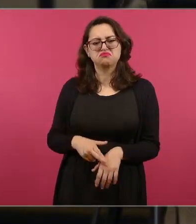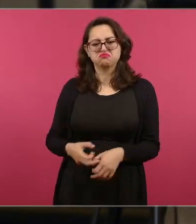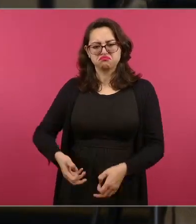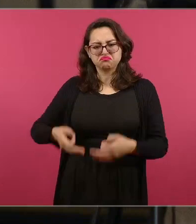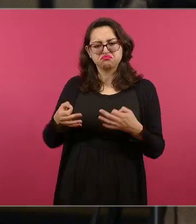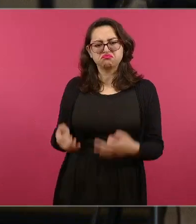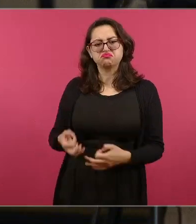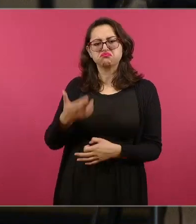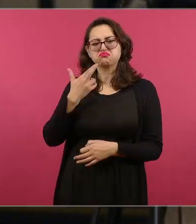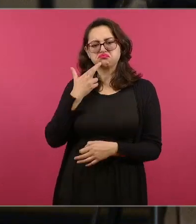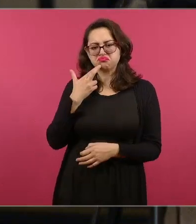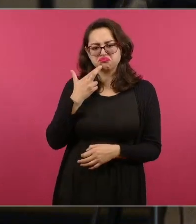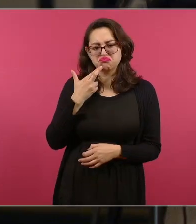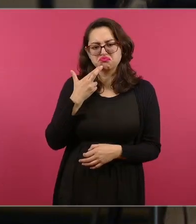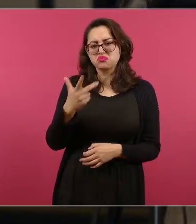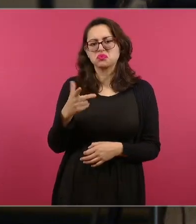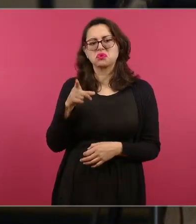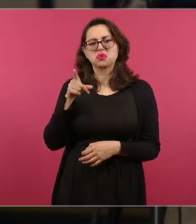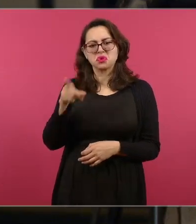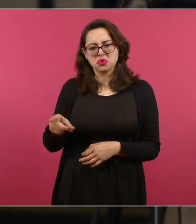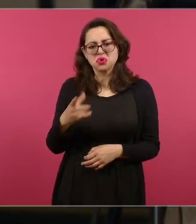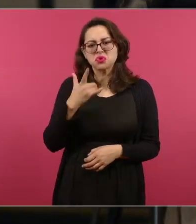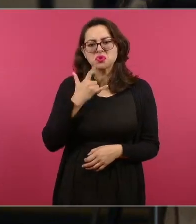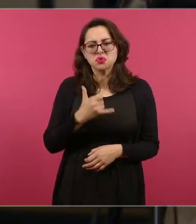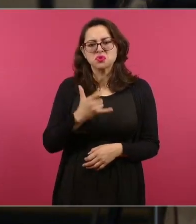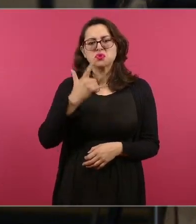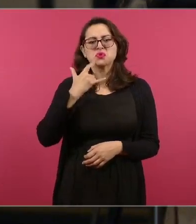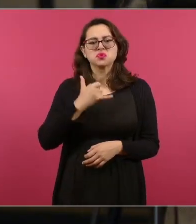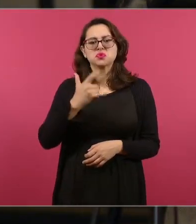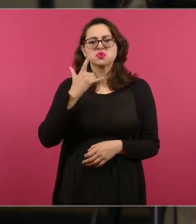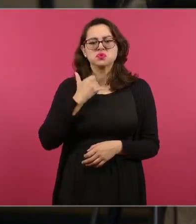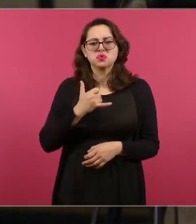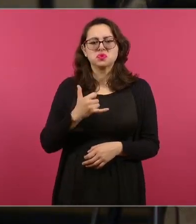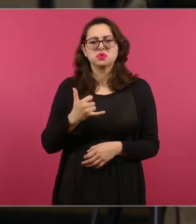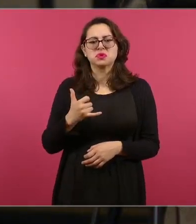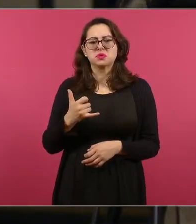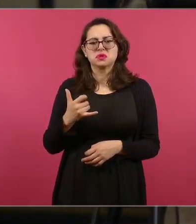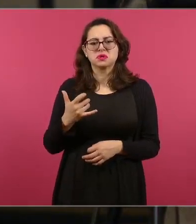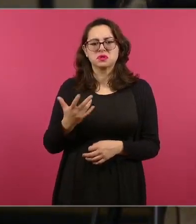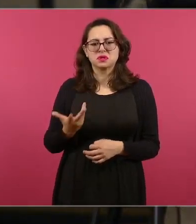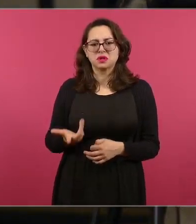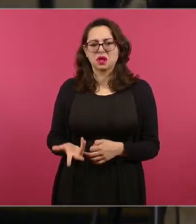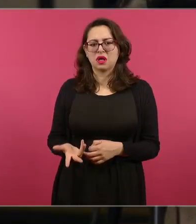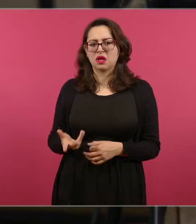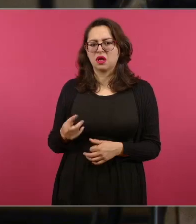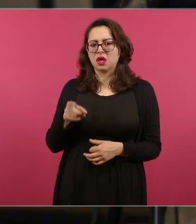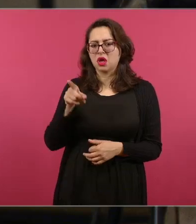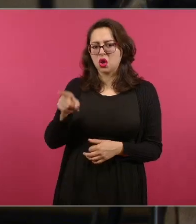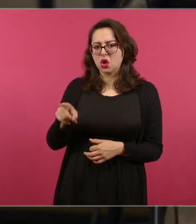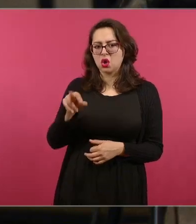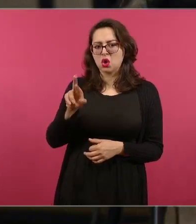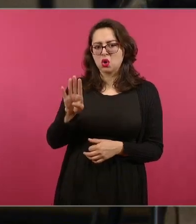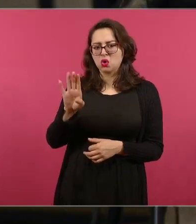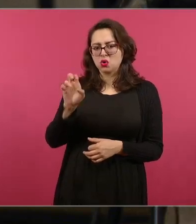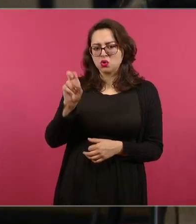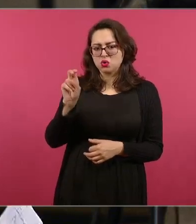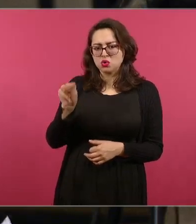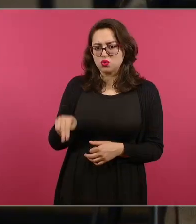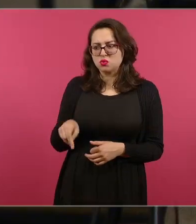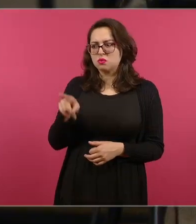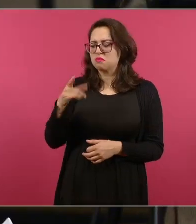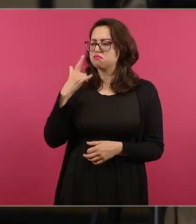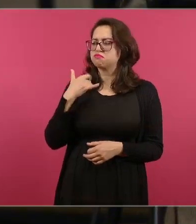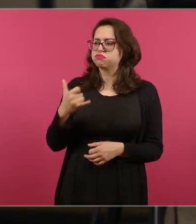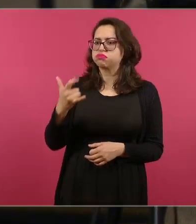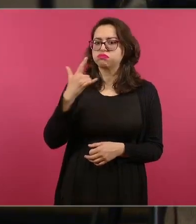ha tenido toda la calidad humana para luchar y pedir el pobre hombre. Le digo, oye, Rubén, te estás acabando. De lo tanto que